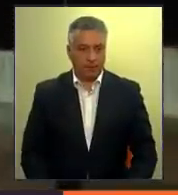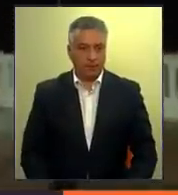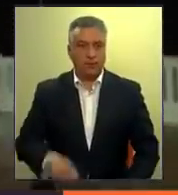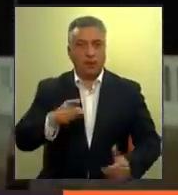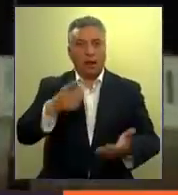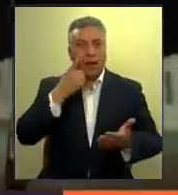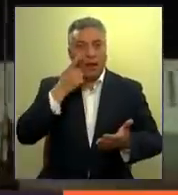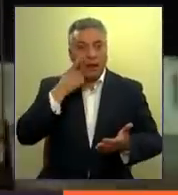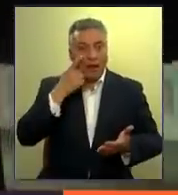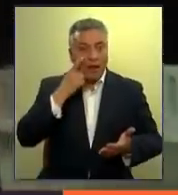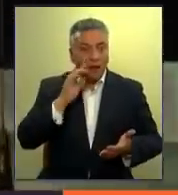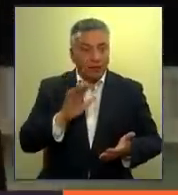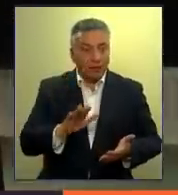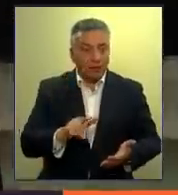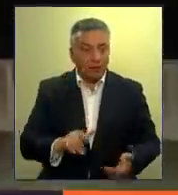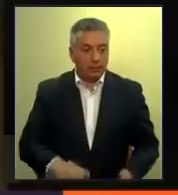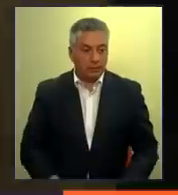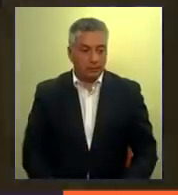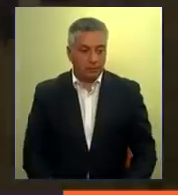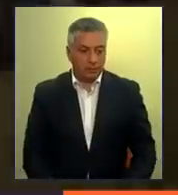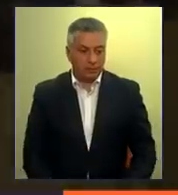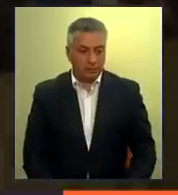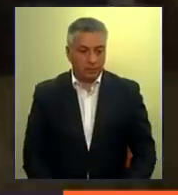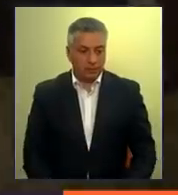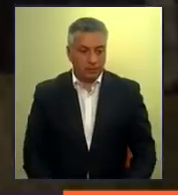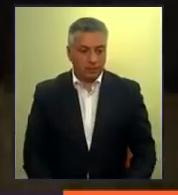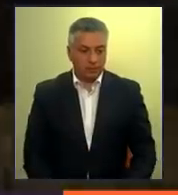proceder a fiscalizarla.